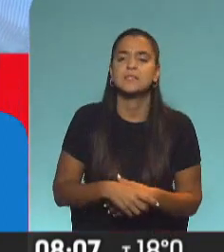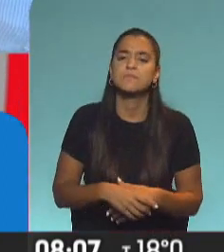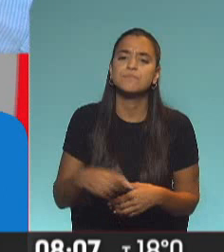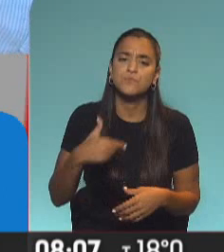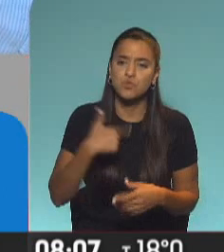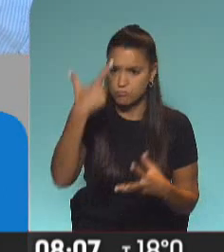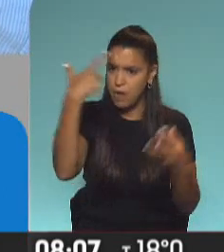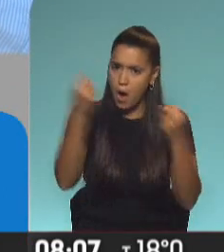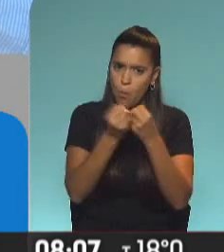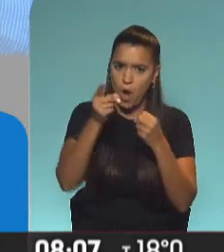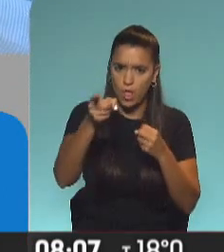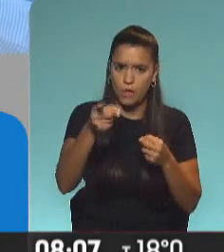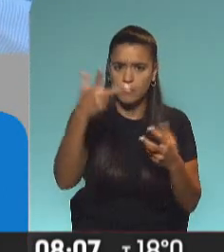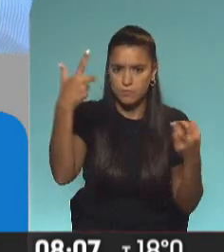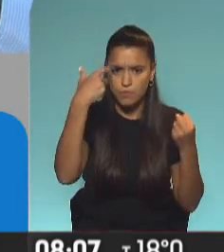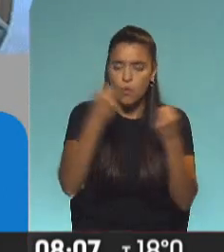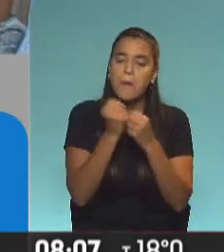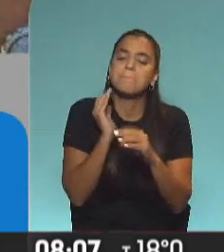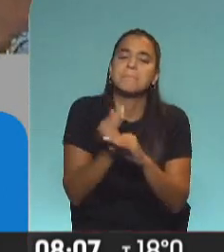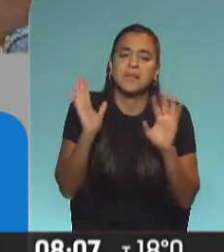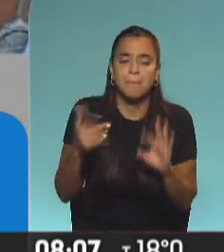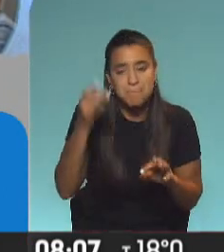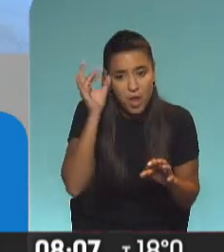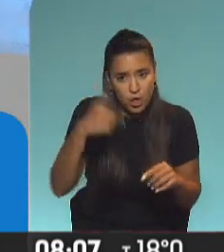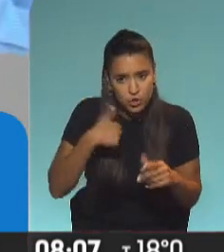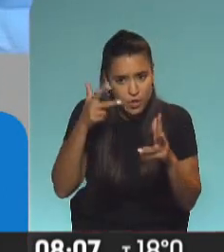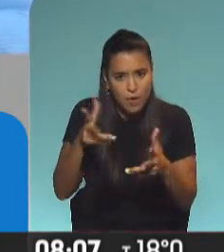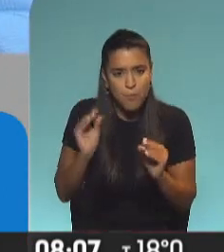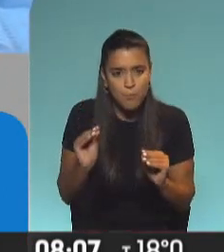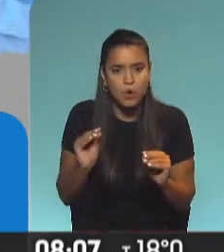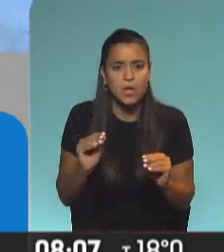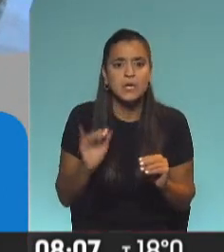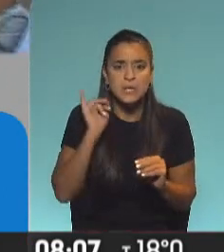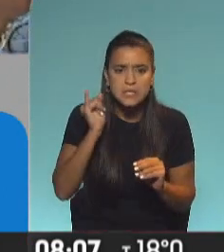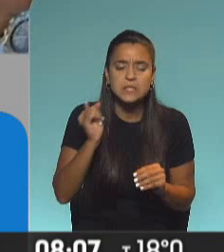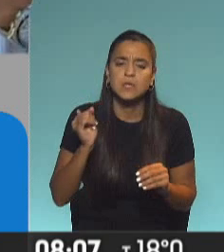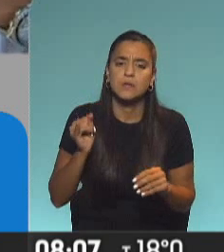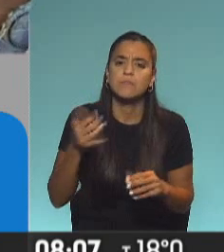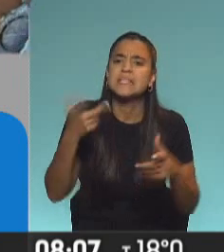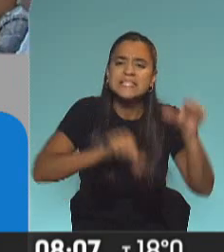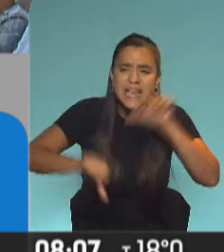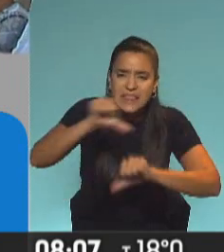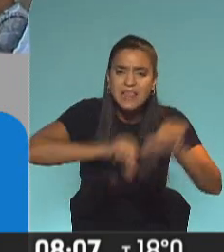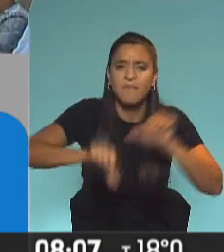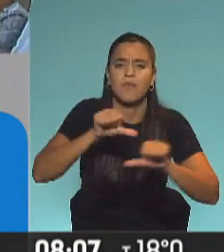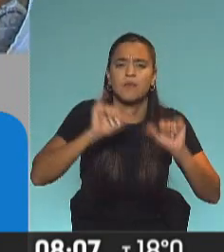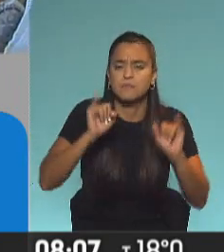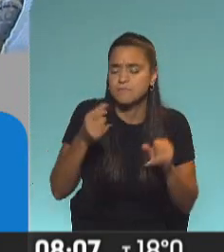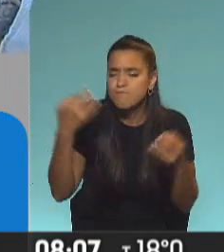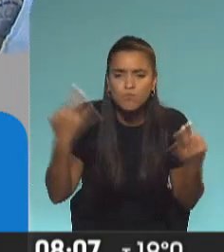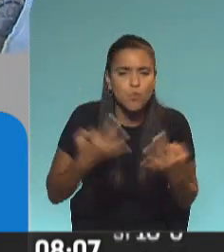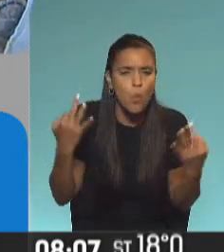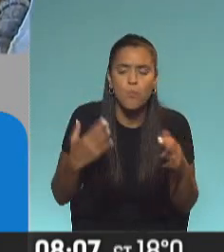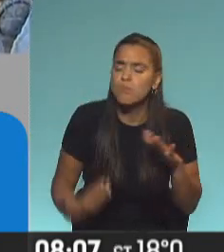Yo comparto lo que usted dice, pero lo comparto a medias, discúlpeme que le diga, porque más allá de la impronta científica que es